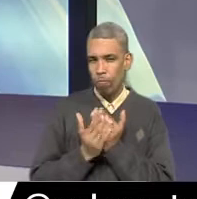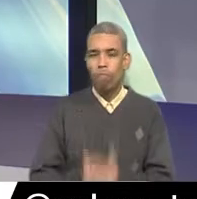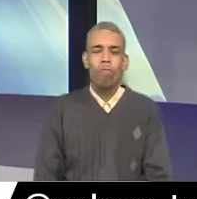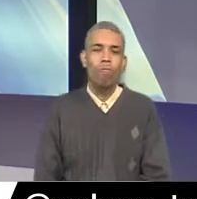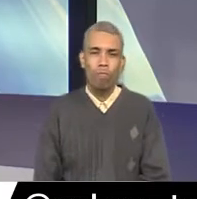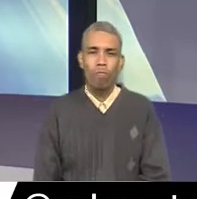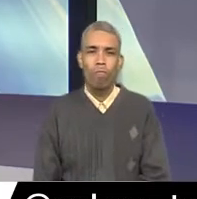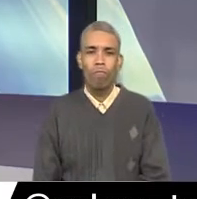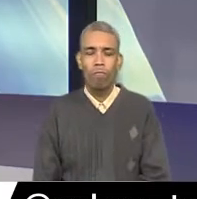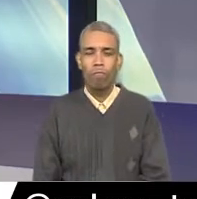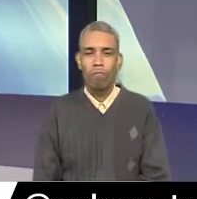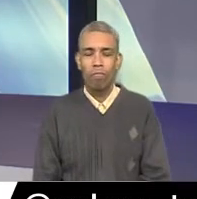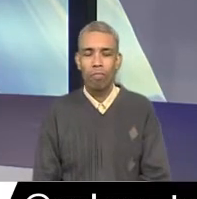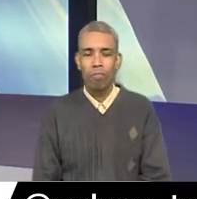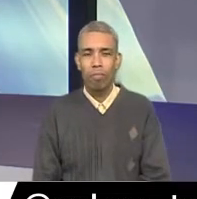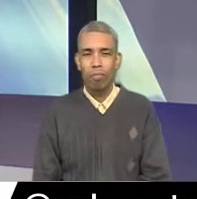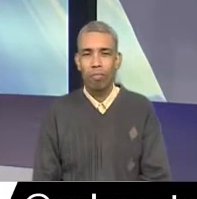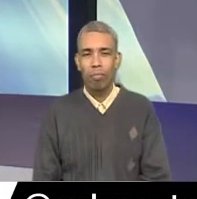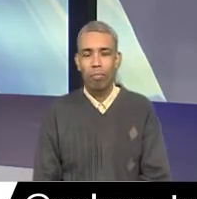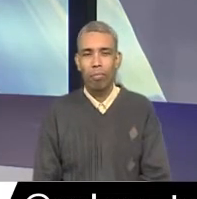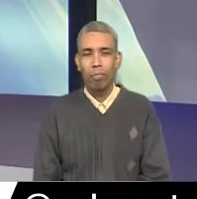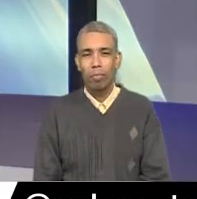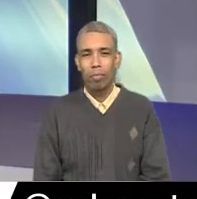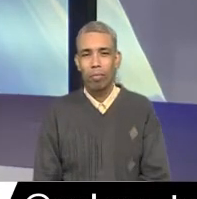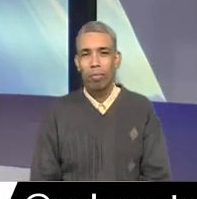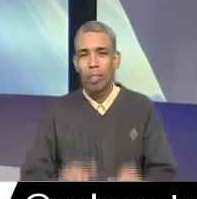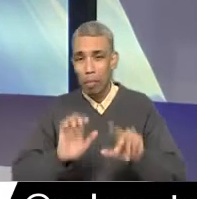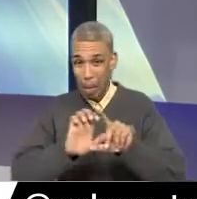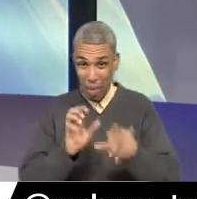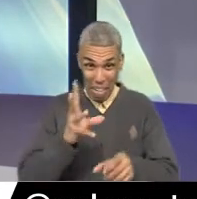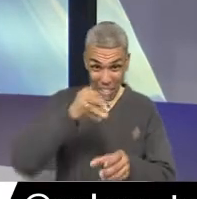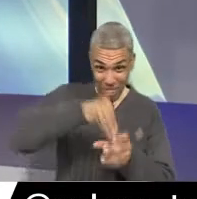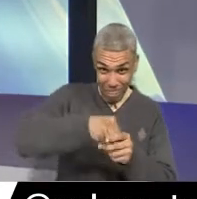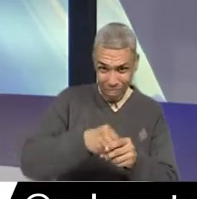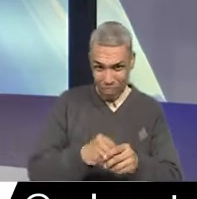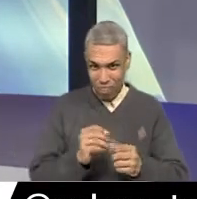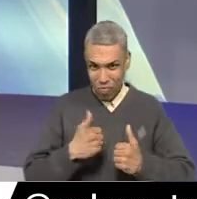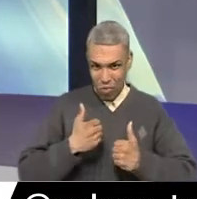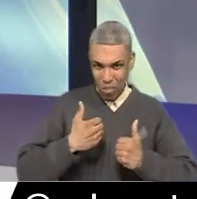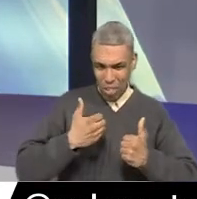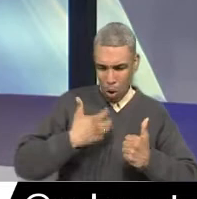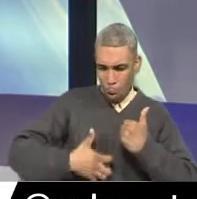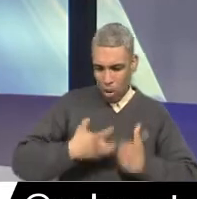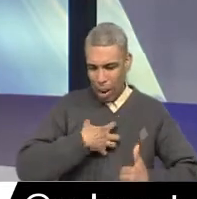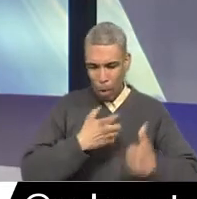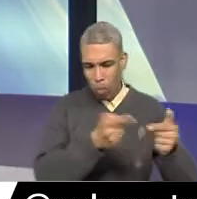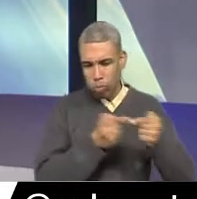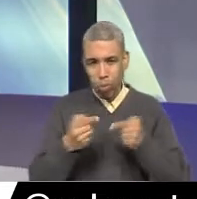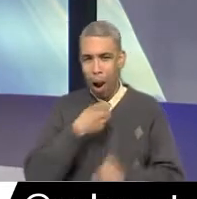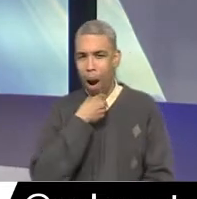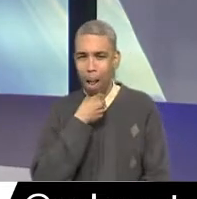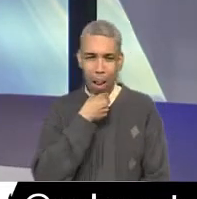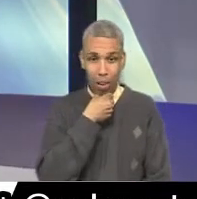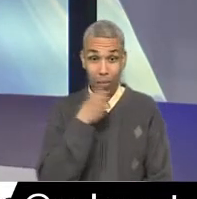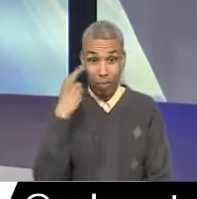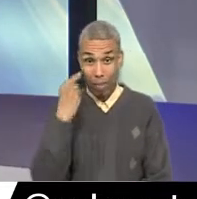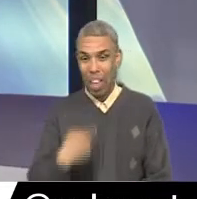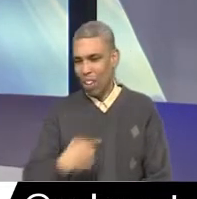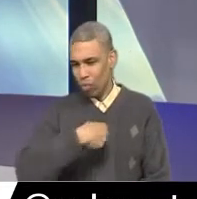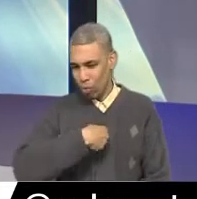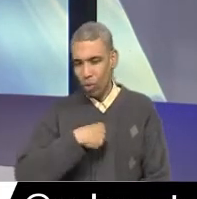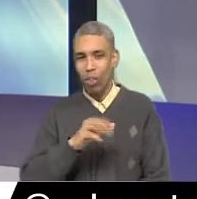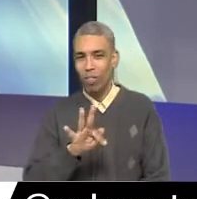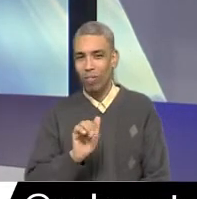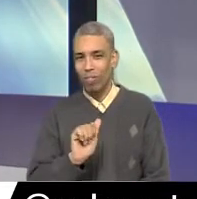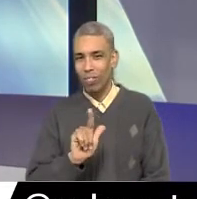El reality show Yo Tengo Talento continúa con las audiciones en los diferentes barrios de la ciudad. Las eliminatorias irán hasta el próximo 12